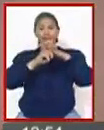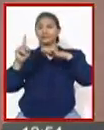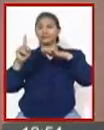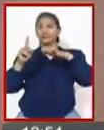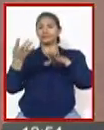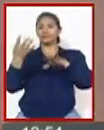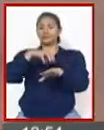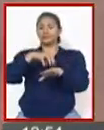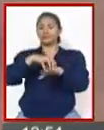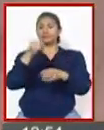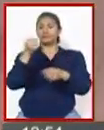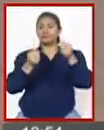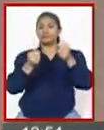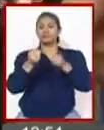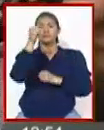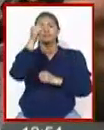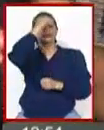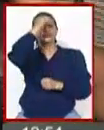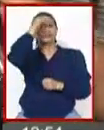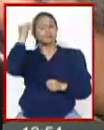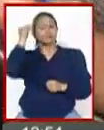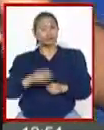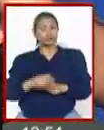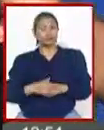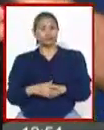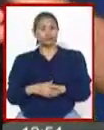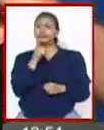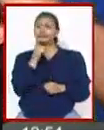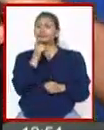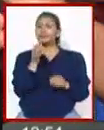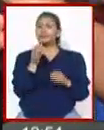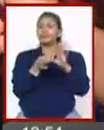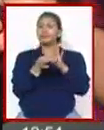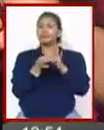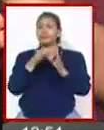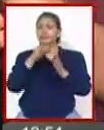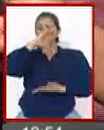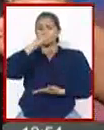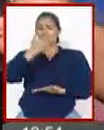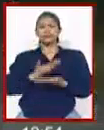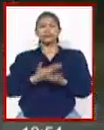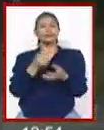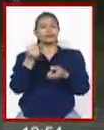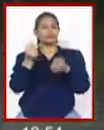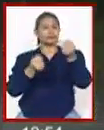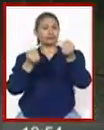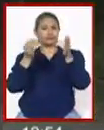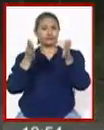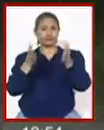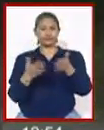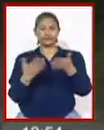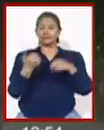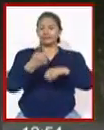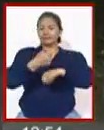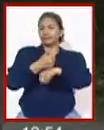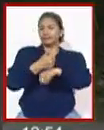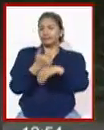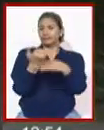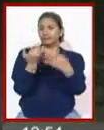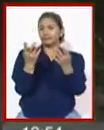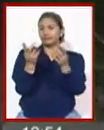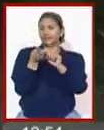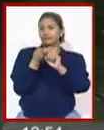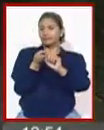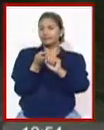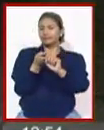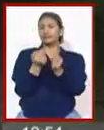en un auto color gris. ¿Quiénes participaron de este robo? Mi hijo con el chofer, porque el chofer estaba ahí esperándole y es su amigo de